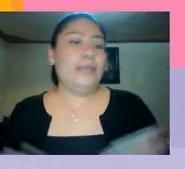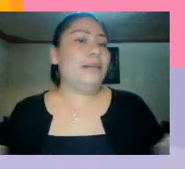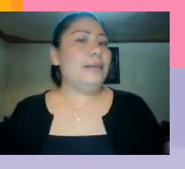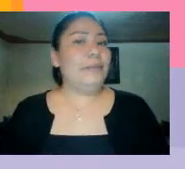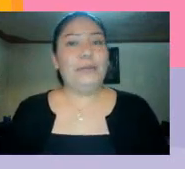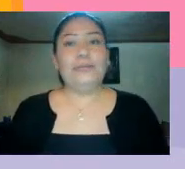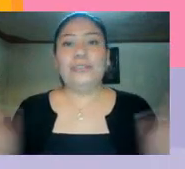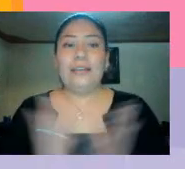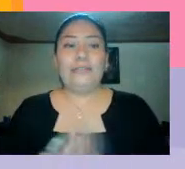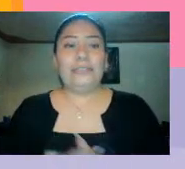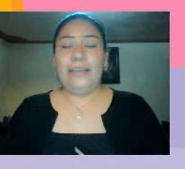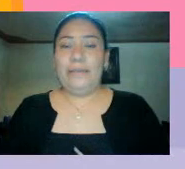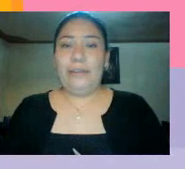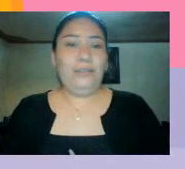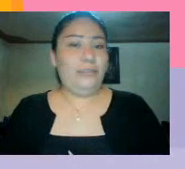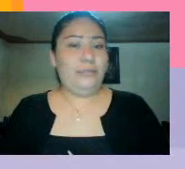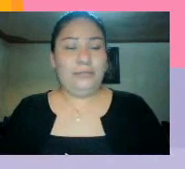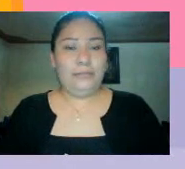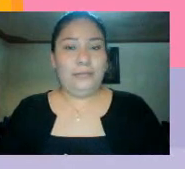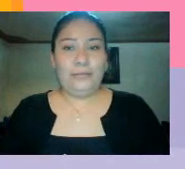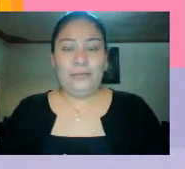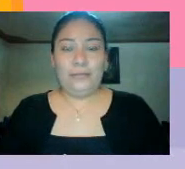Y ya tan rápido vamos en la 11, ¿ya vieron?